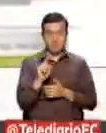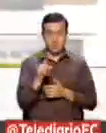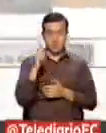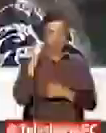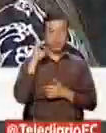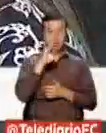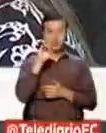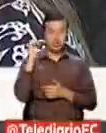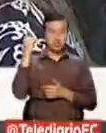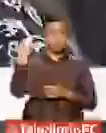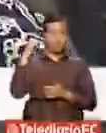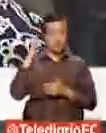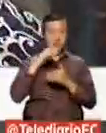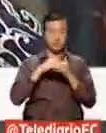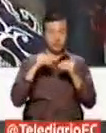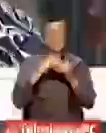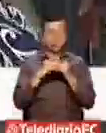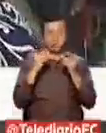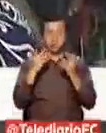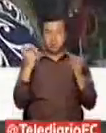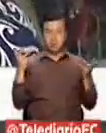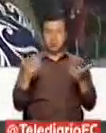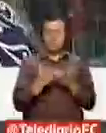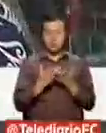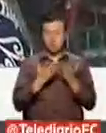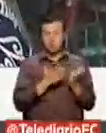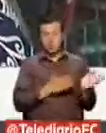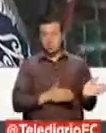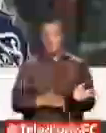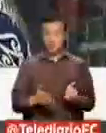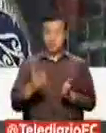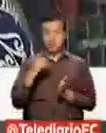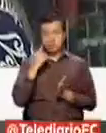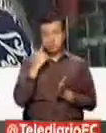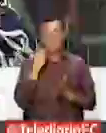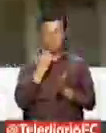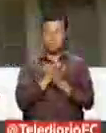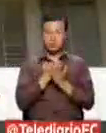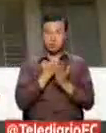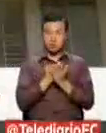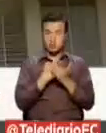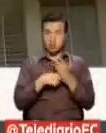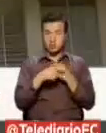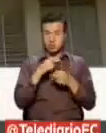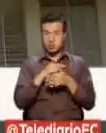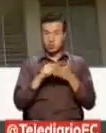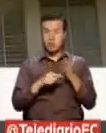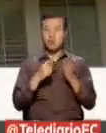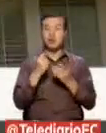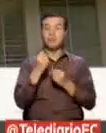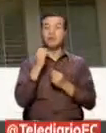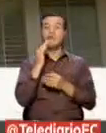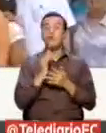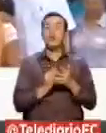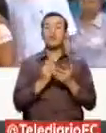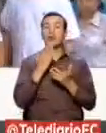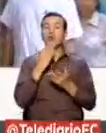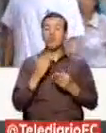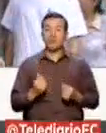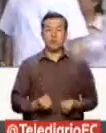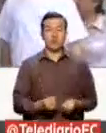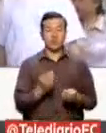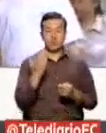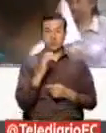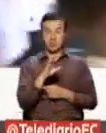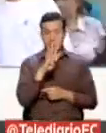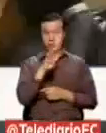de dólares. Nuestra estimación está sujeta a los supuestos macroeconómicos. En esta proforma también se incluyen los desembolsos por el